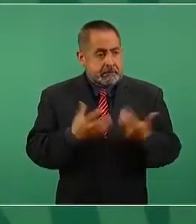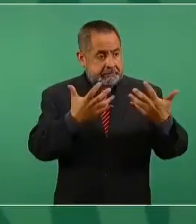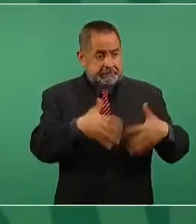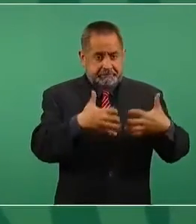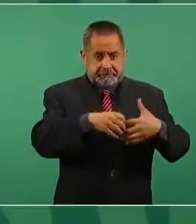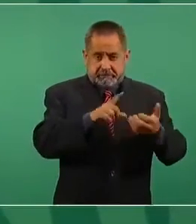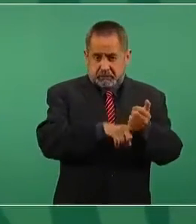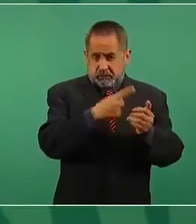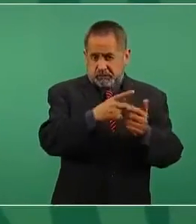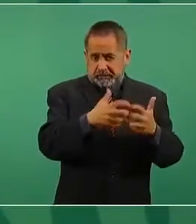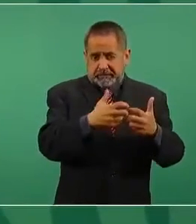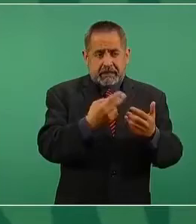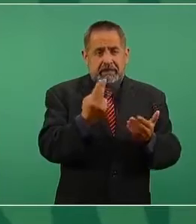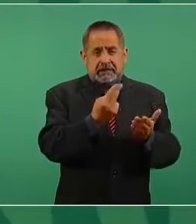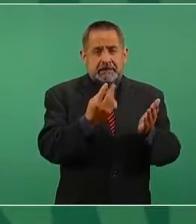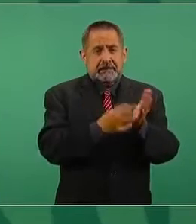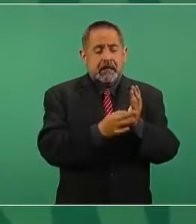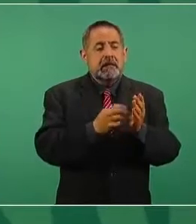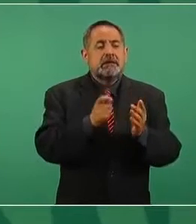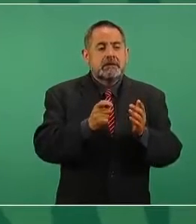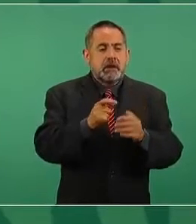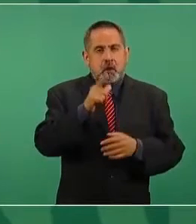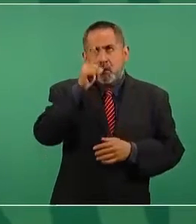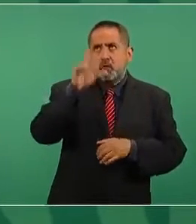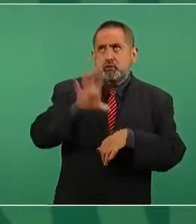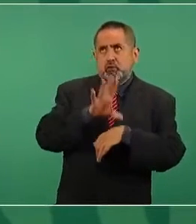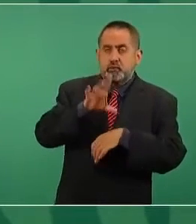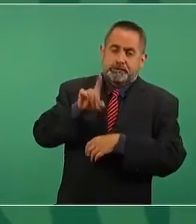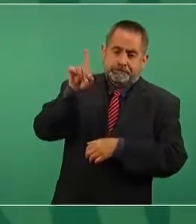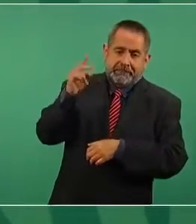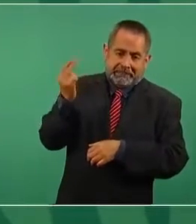producir acero de electricidad.